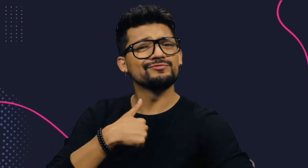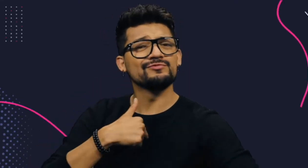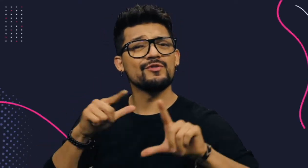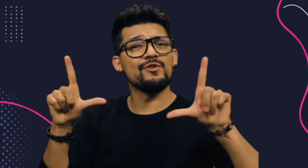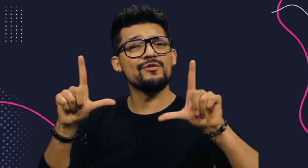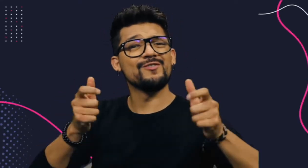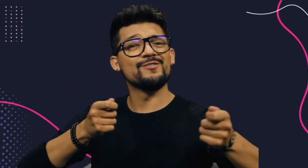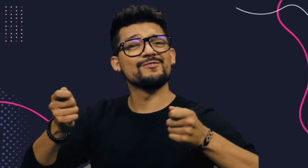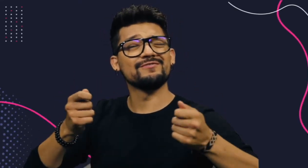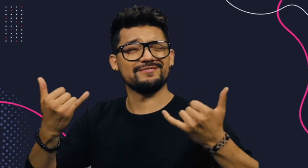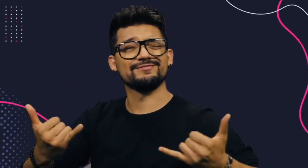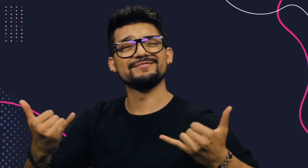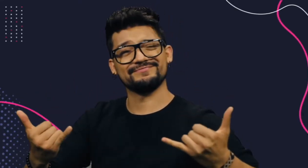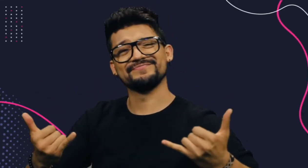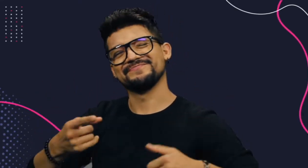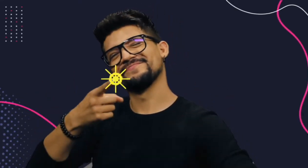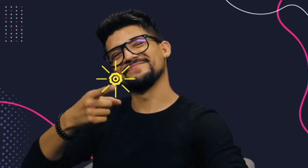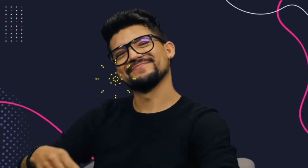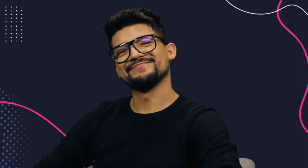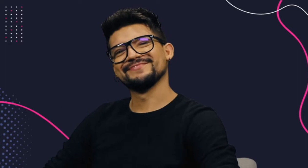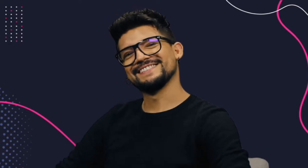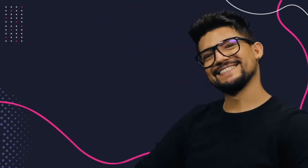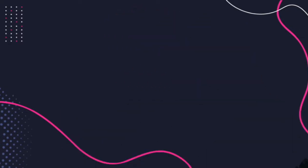Ahora yo tomo el control.